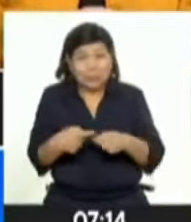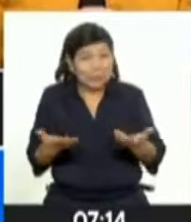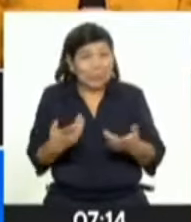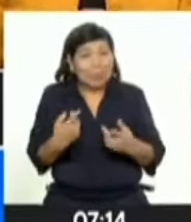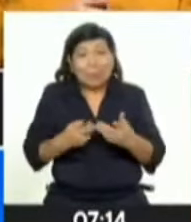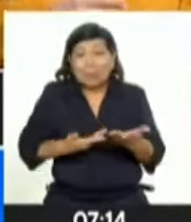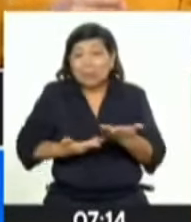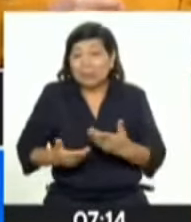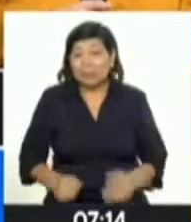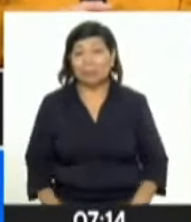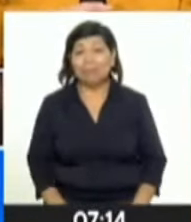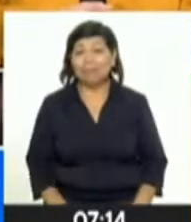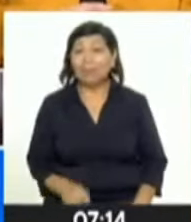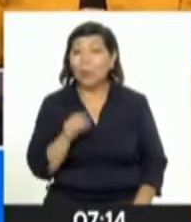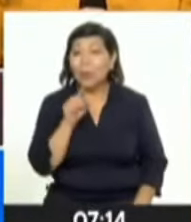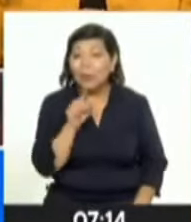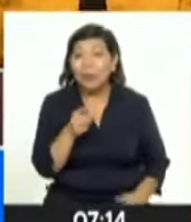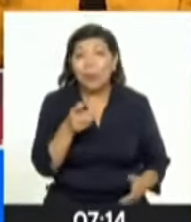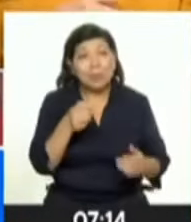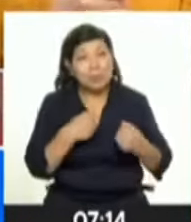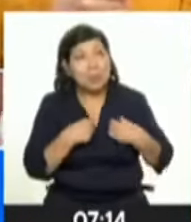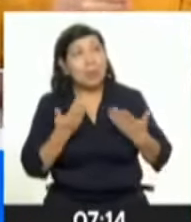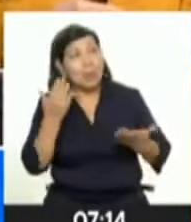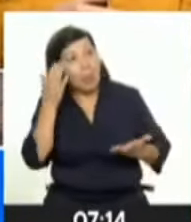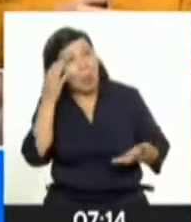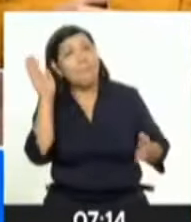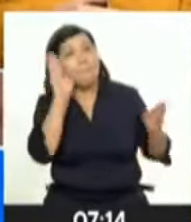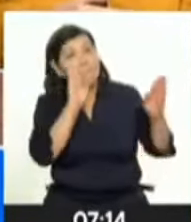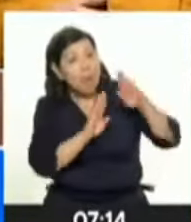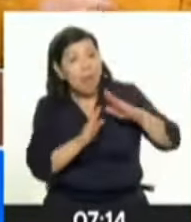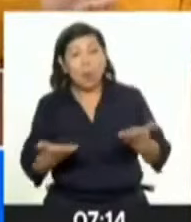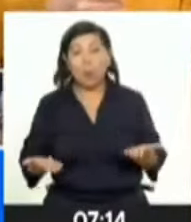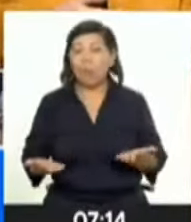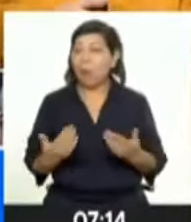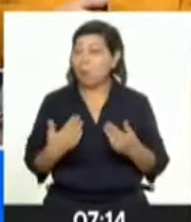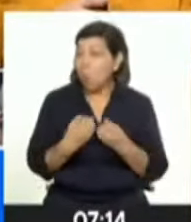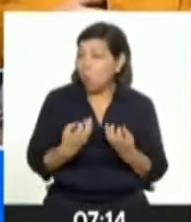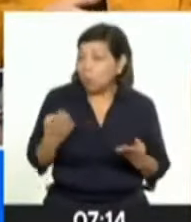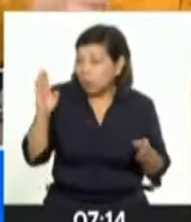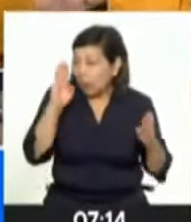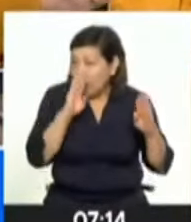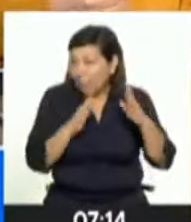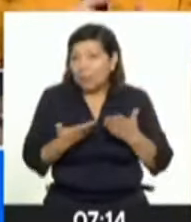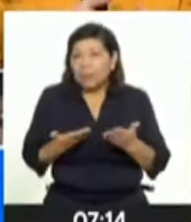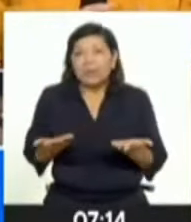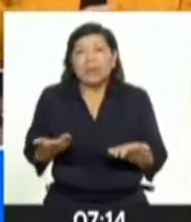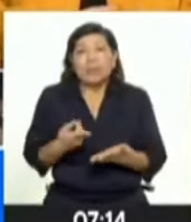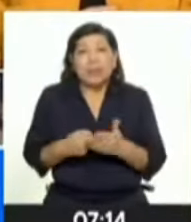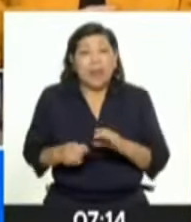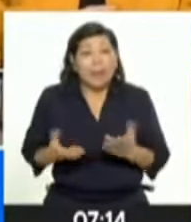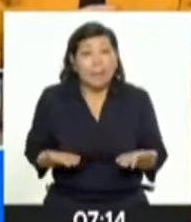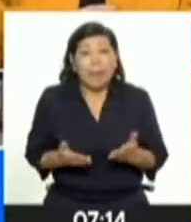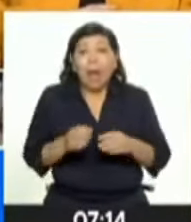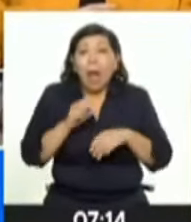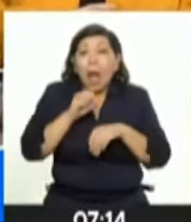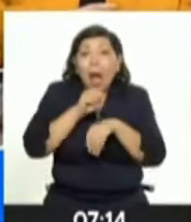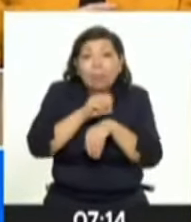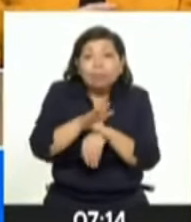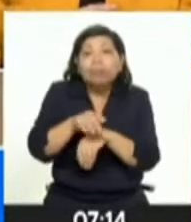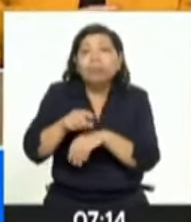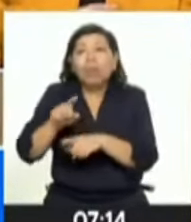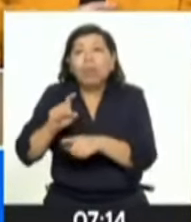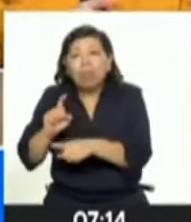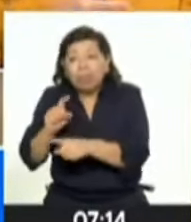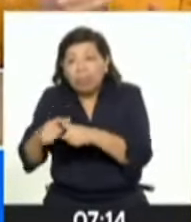control parental. Entonces, eso nos preocupa. Como ministerio, vuelvo a decirles, estamos haciendo un seguimiento, estamos haciendo campañas de prevención en